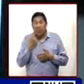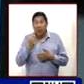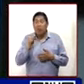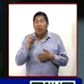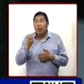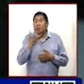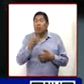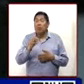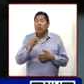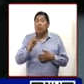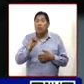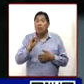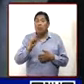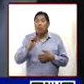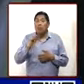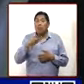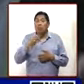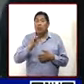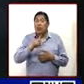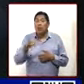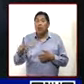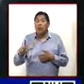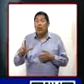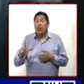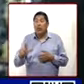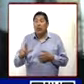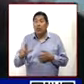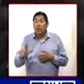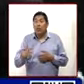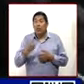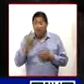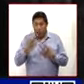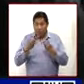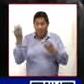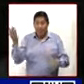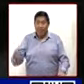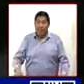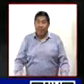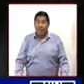Velasco es la primera y hay bastante. Impresa. A ver, muéstrame tu Alerta Juliana entonces.